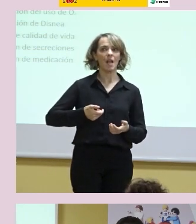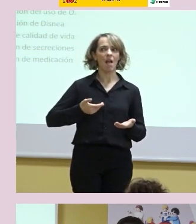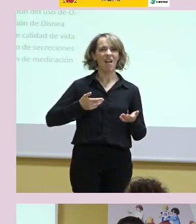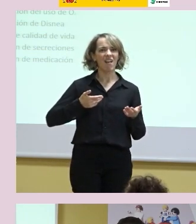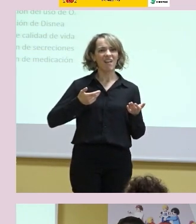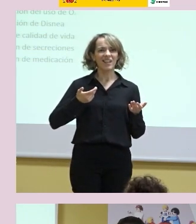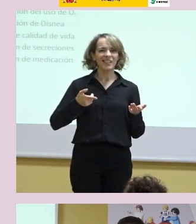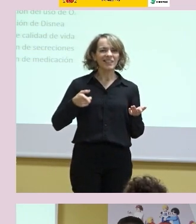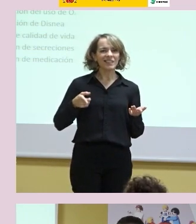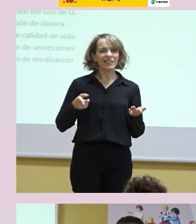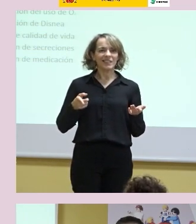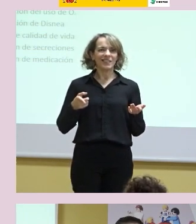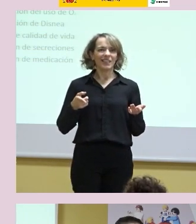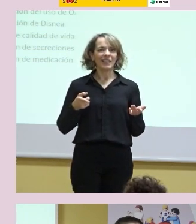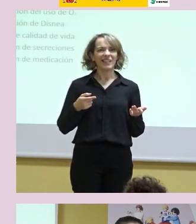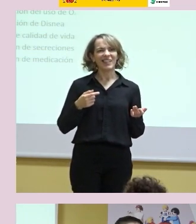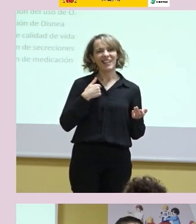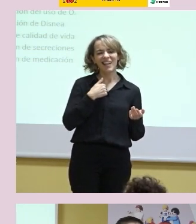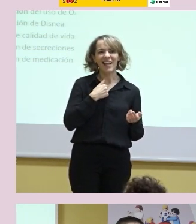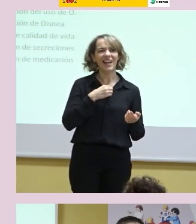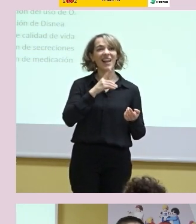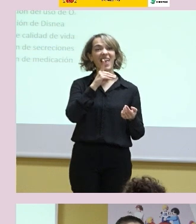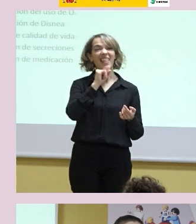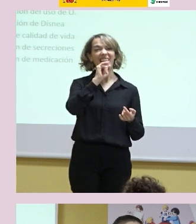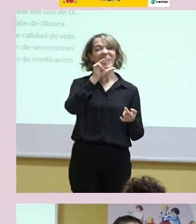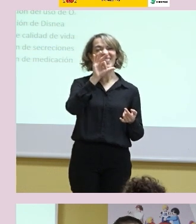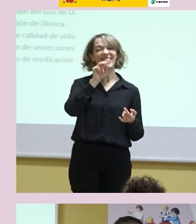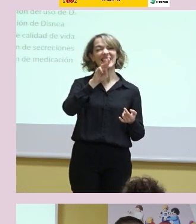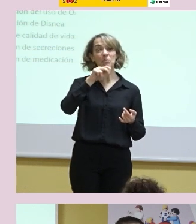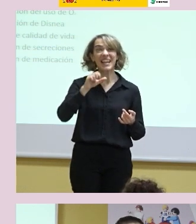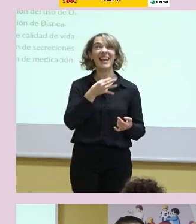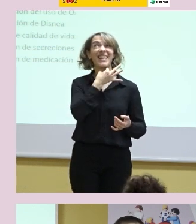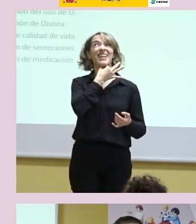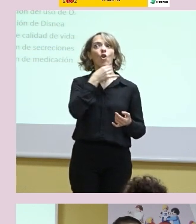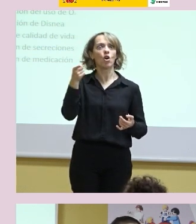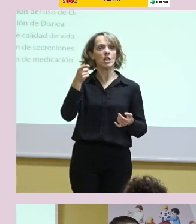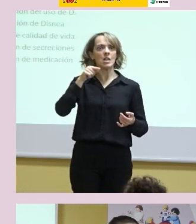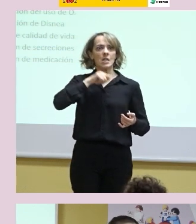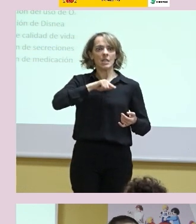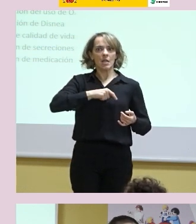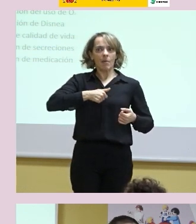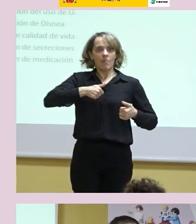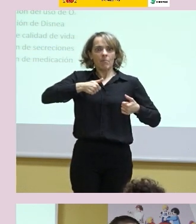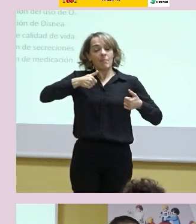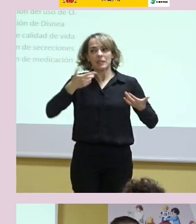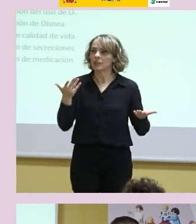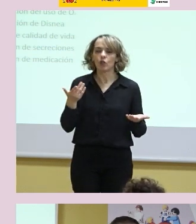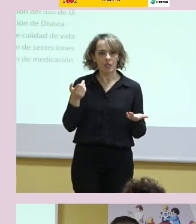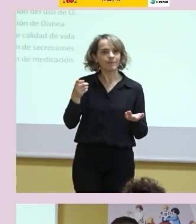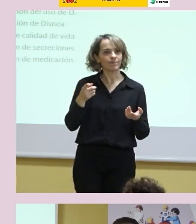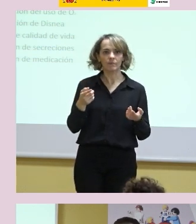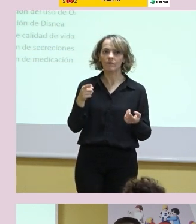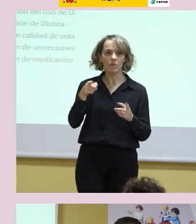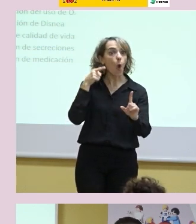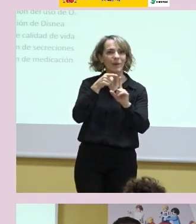disminuye, hay un aumento de la disnea, entonces necesitan disminuir esa sensación de ahogo o gestionarlo mejor para cada vez poder andar un poquito